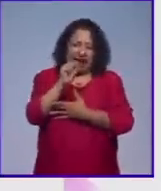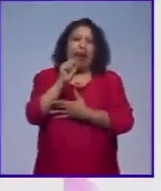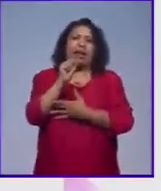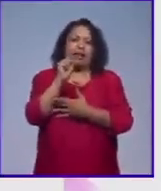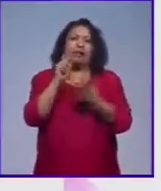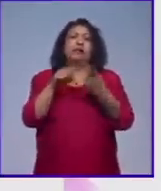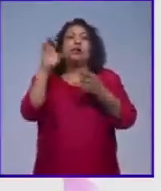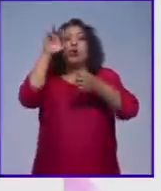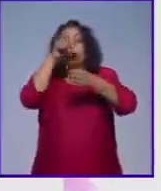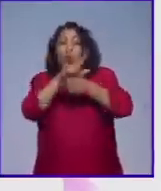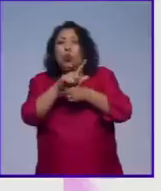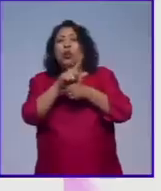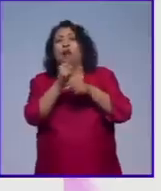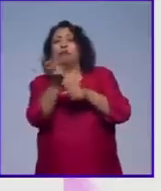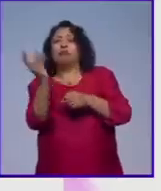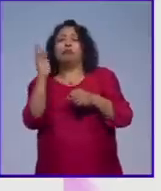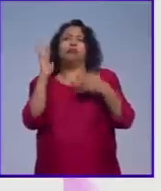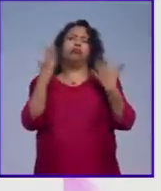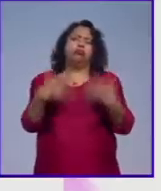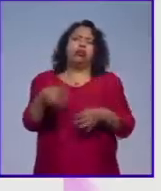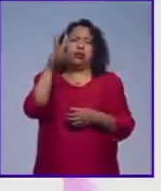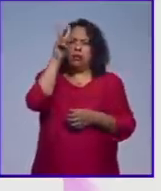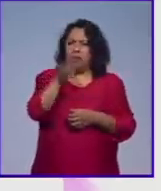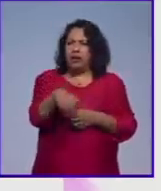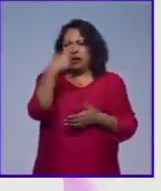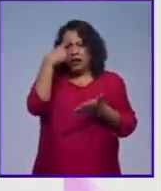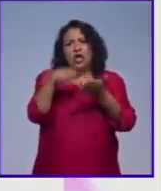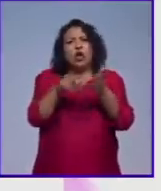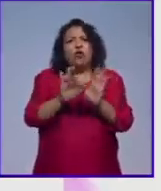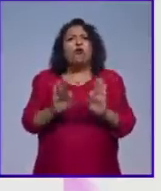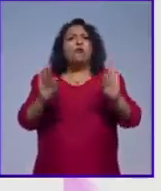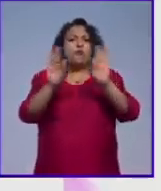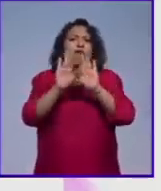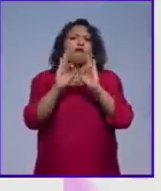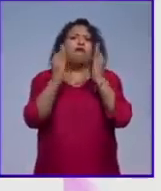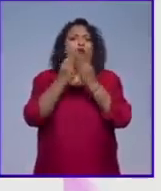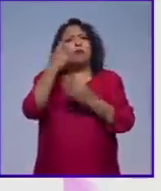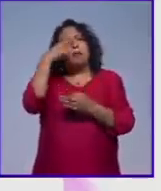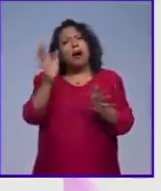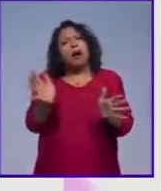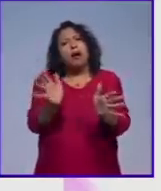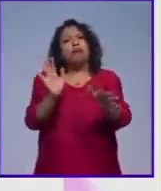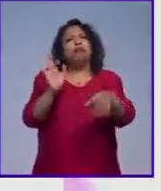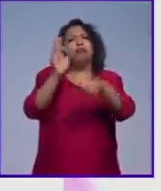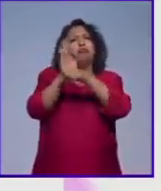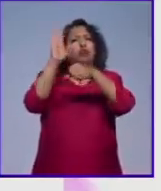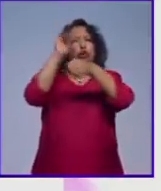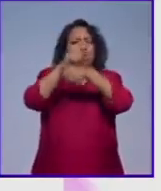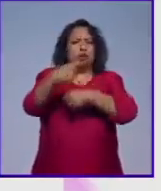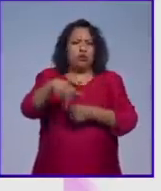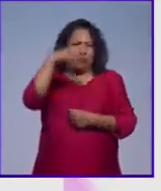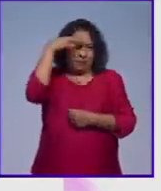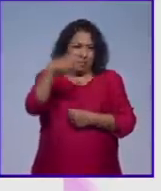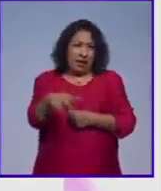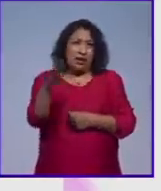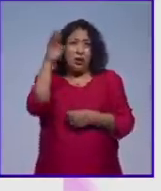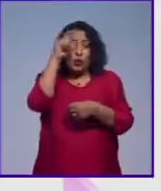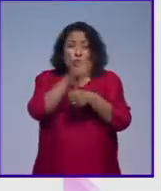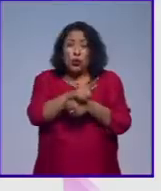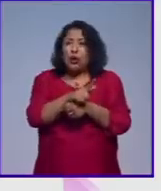de culturas, me parece que es una manera importante de promover la cultura en nuestro país, que es una